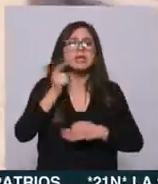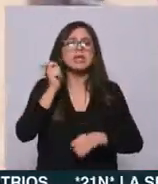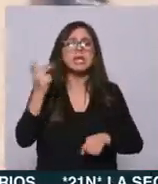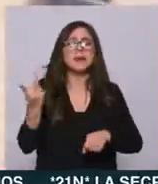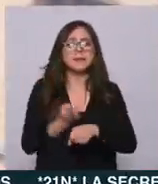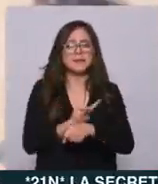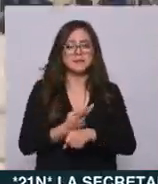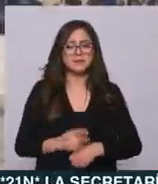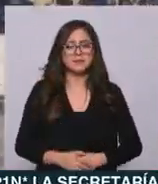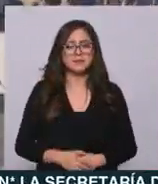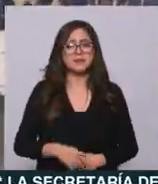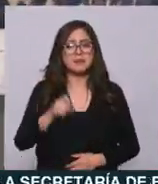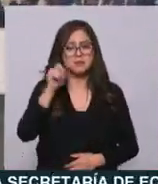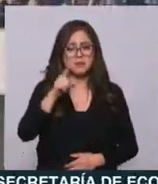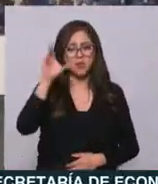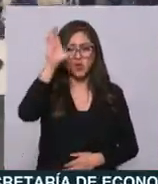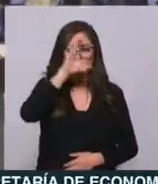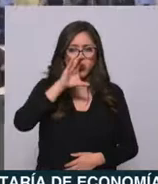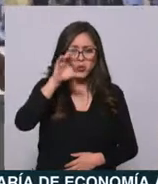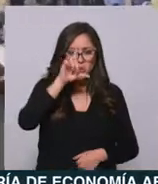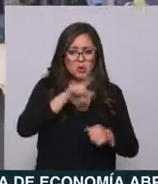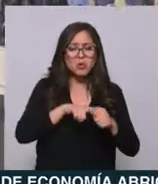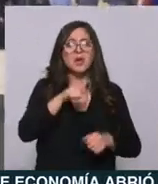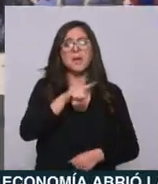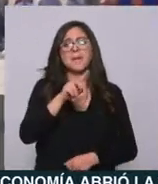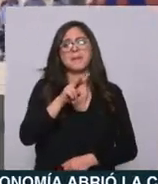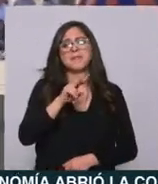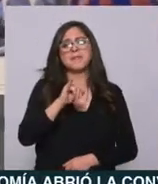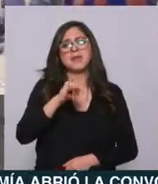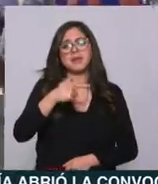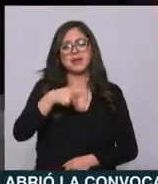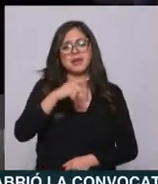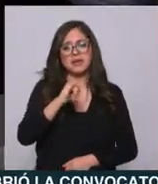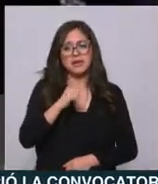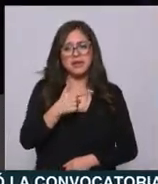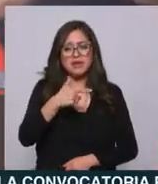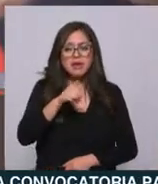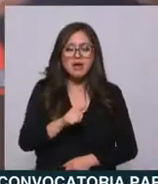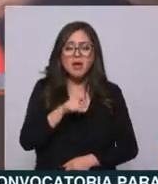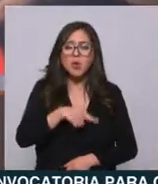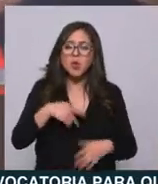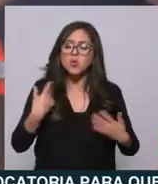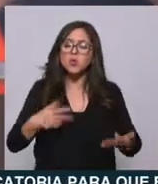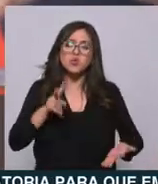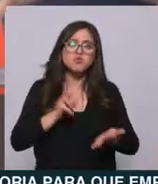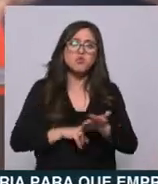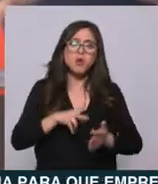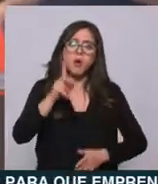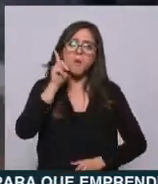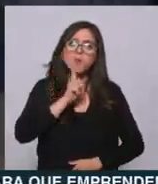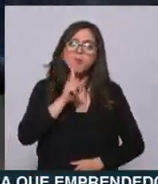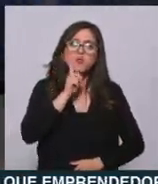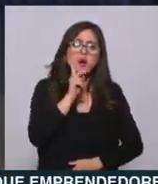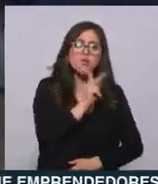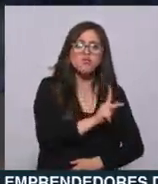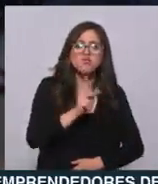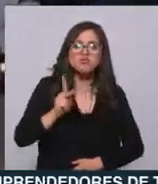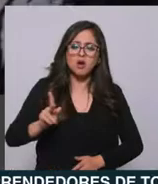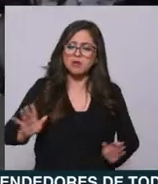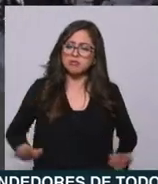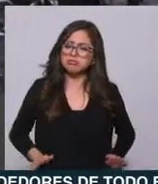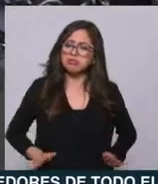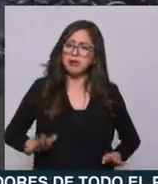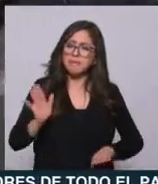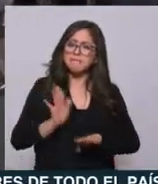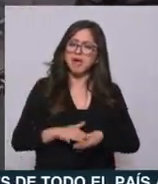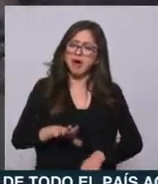en la cultura vikinga, las guerreras eran tan válidas como los hombres, incluso a veces más fieles. Lo bueno de este festival